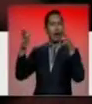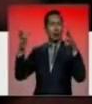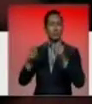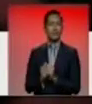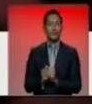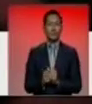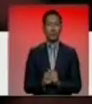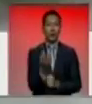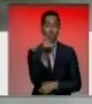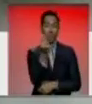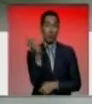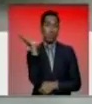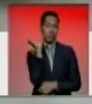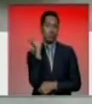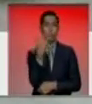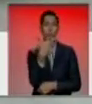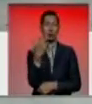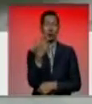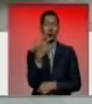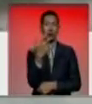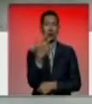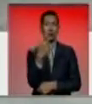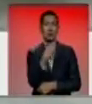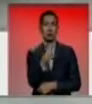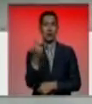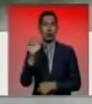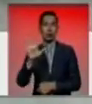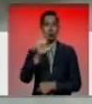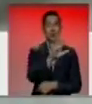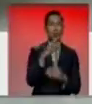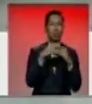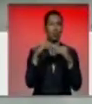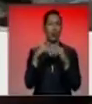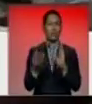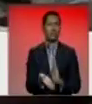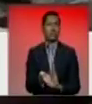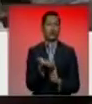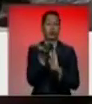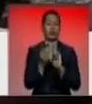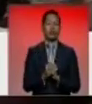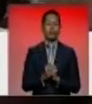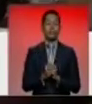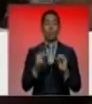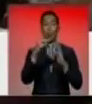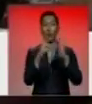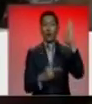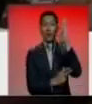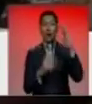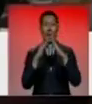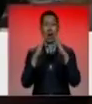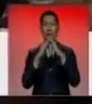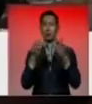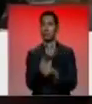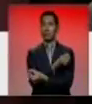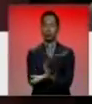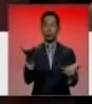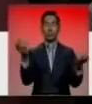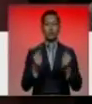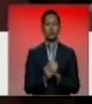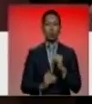desarrollo humano de 50 a 155 dólares. En la misión Casa para Todos, según el candidato, su administración